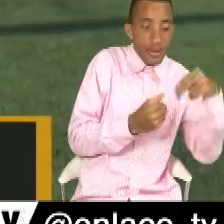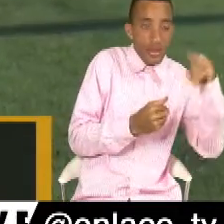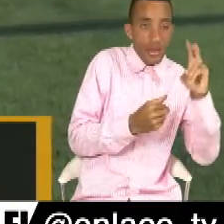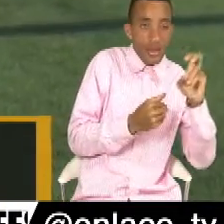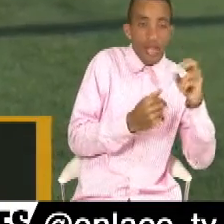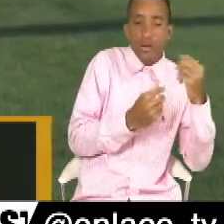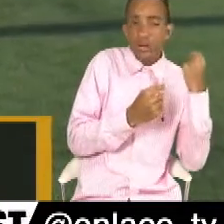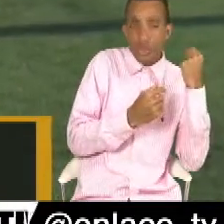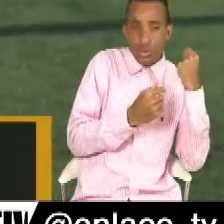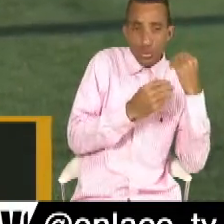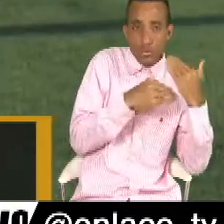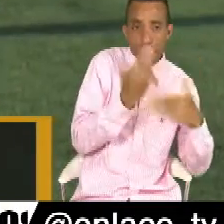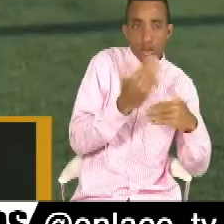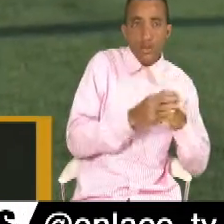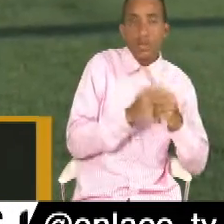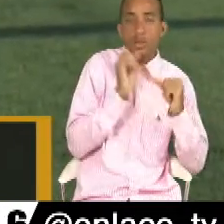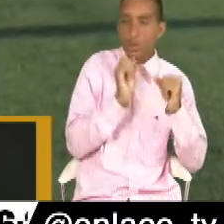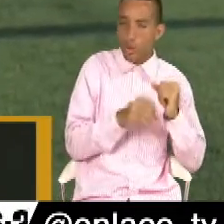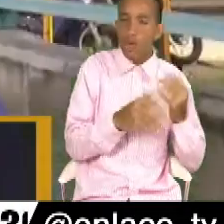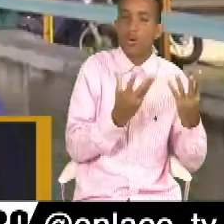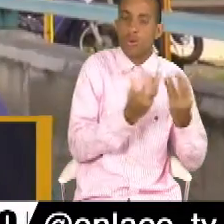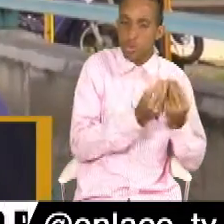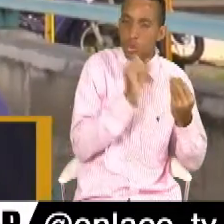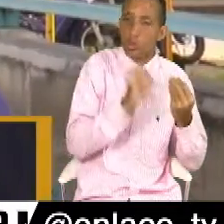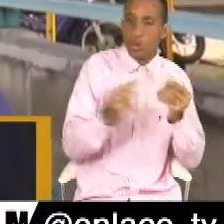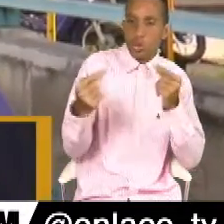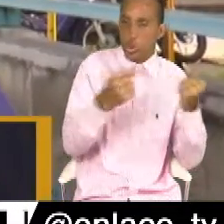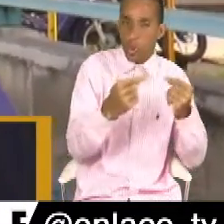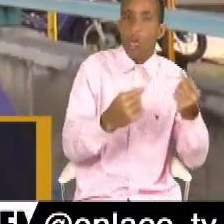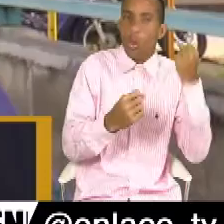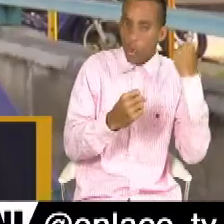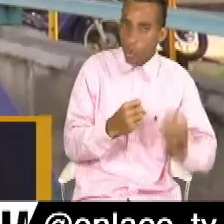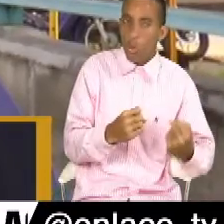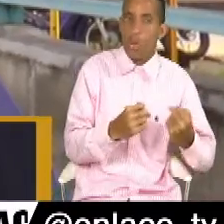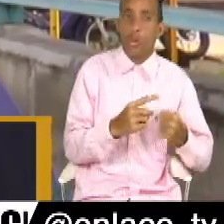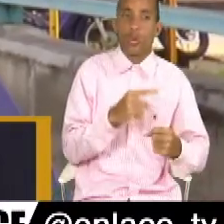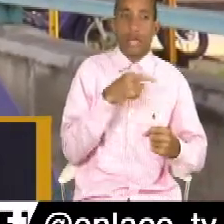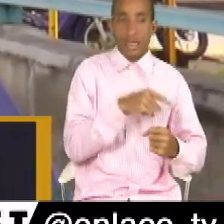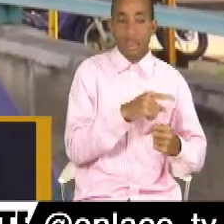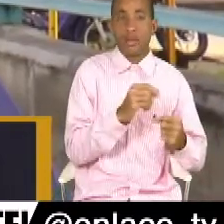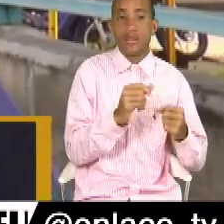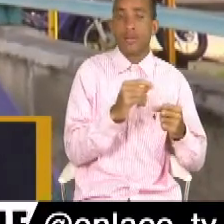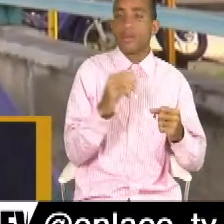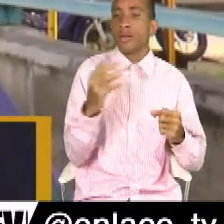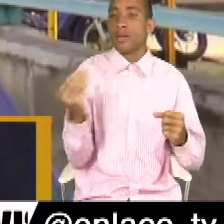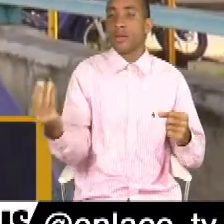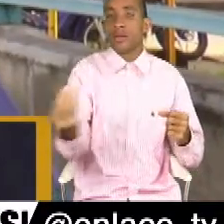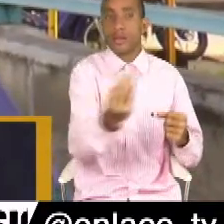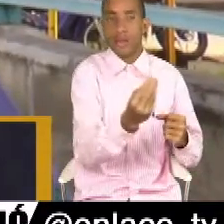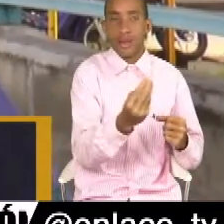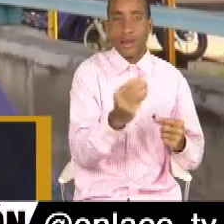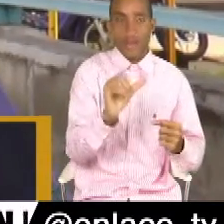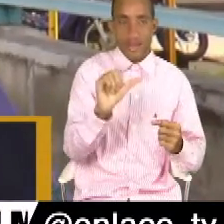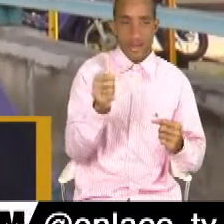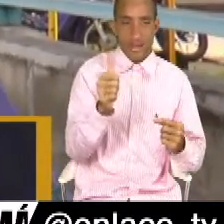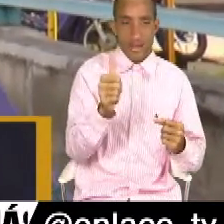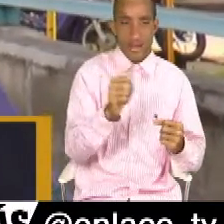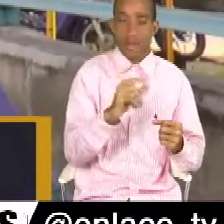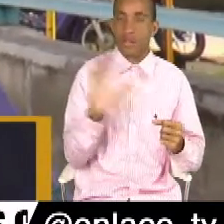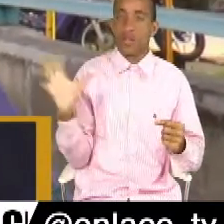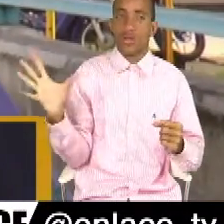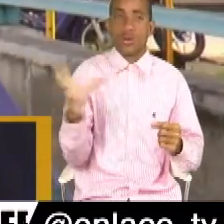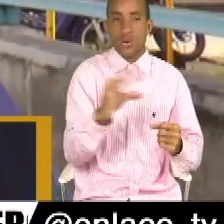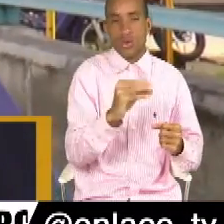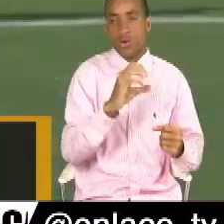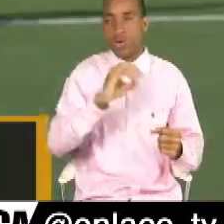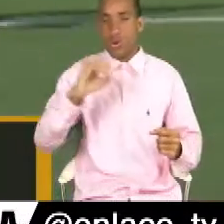pienso que es un equipo que va a dar la pelea, un equipo que va a clasificar, ya que allí hay 10 equipos participando de toda la zona oriental y